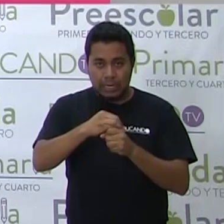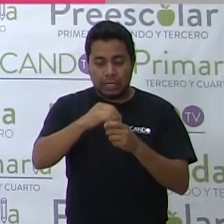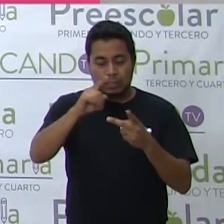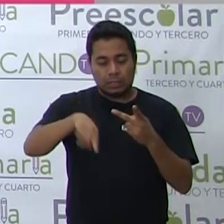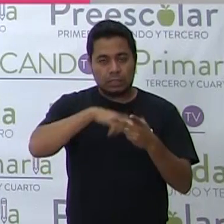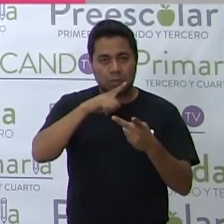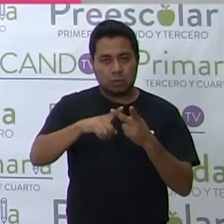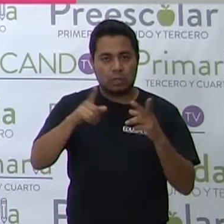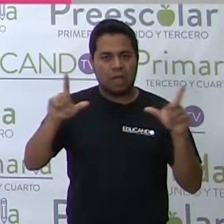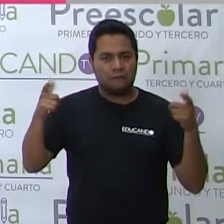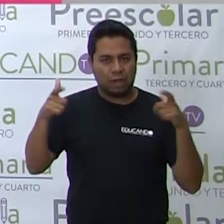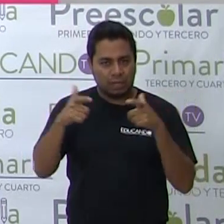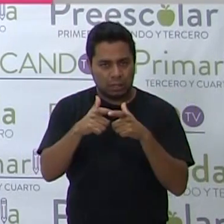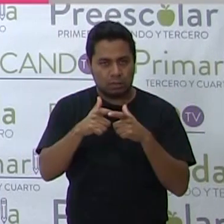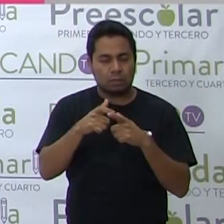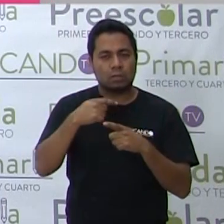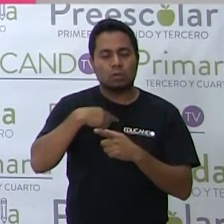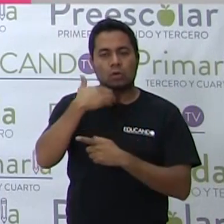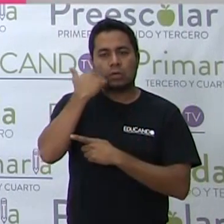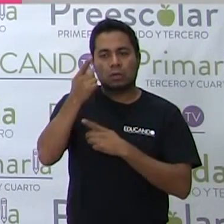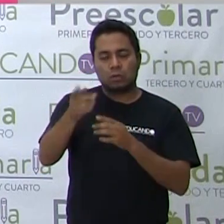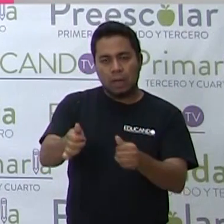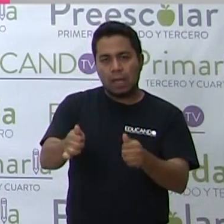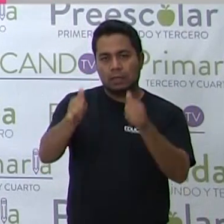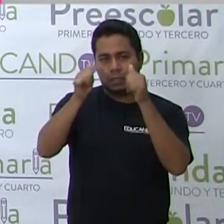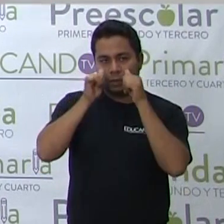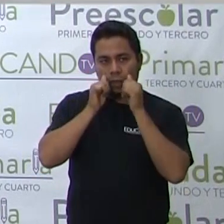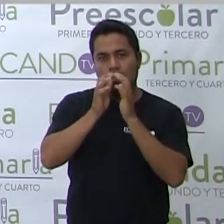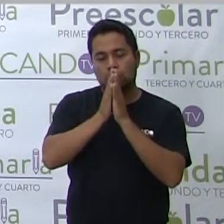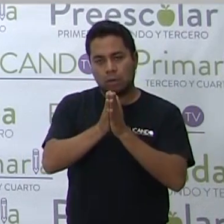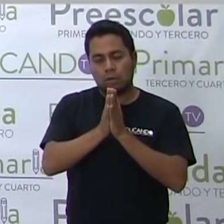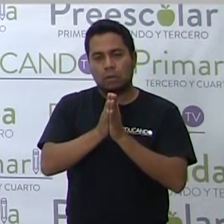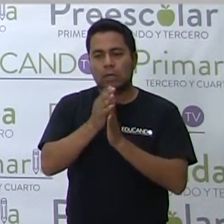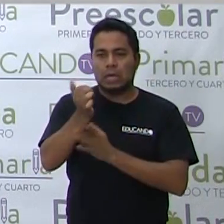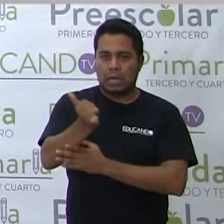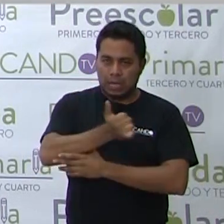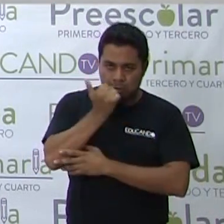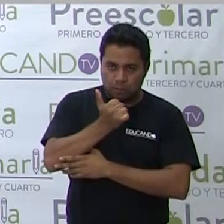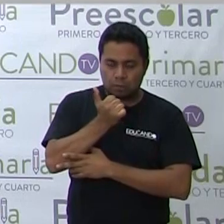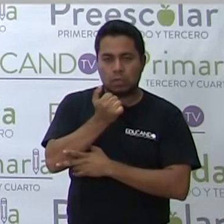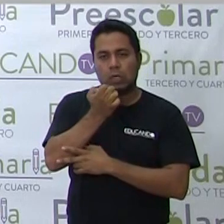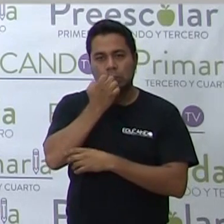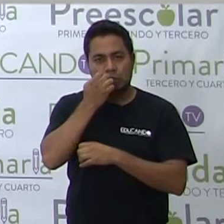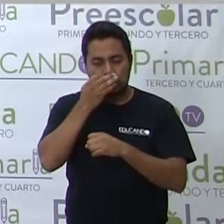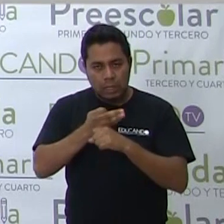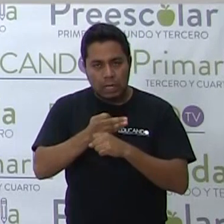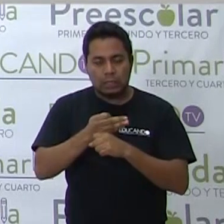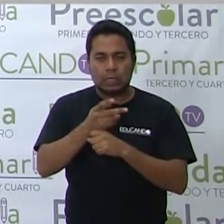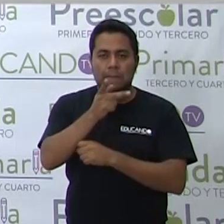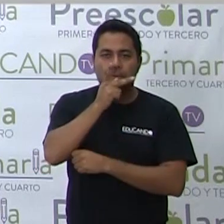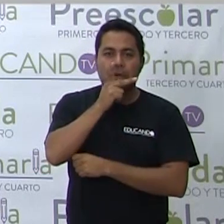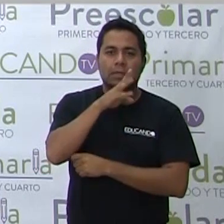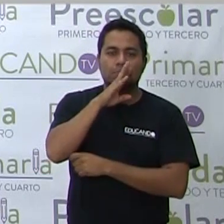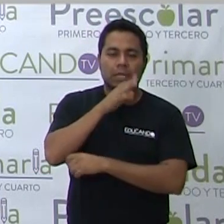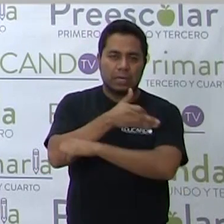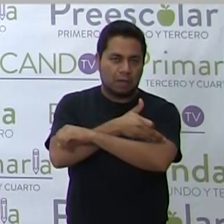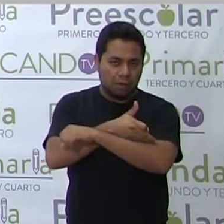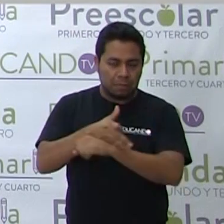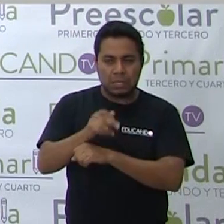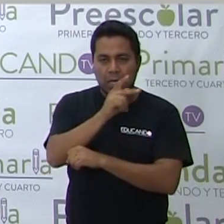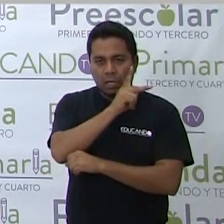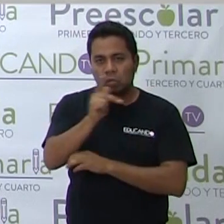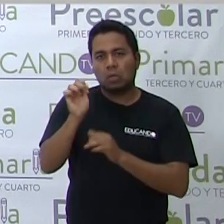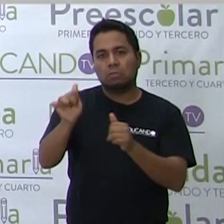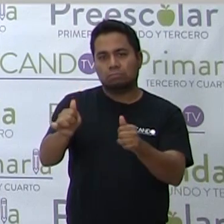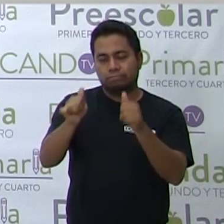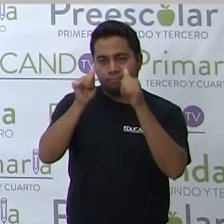factorización quiero que me pongan mucha atención alumnos estudiantes madre de familia Padre de familia